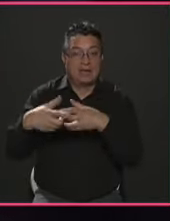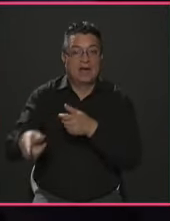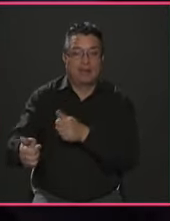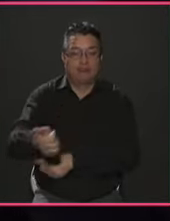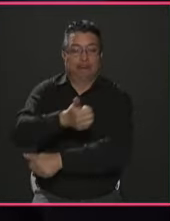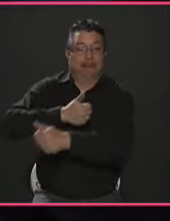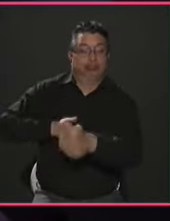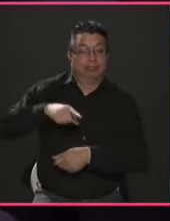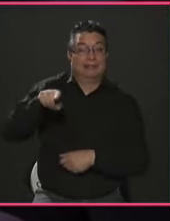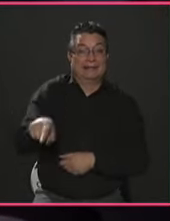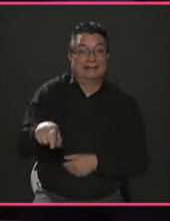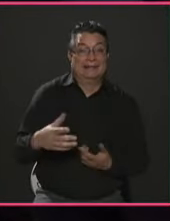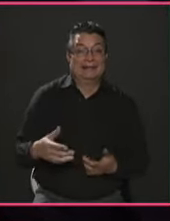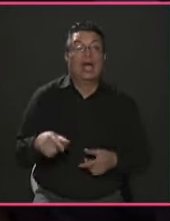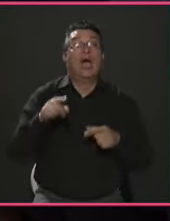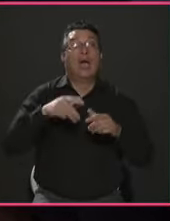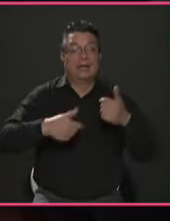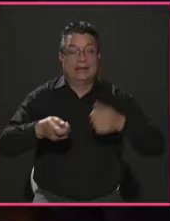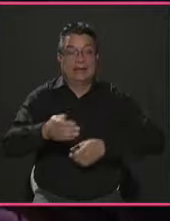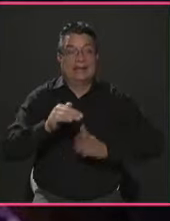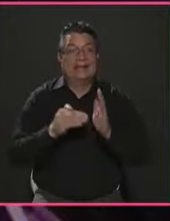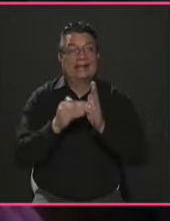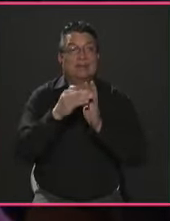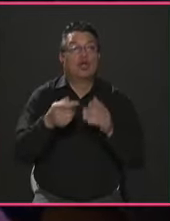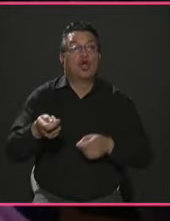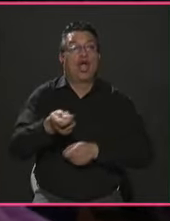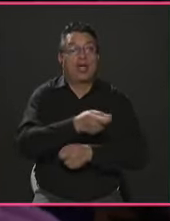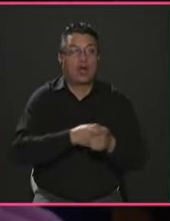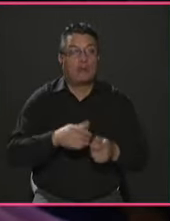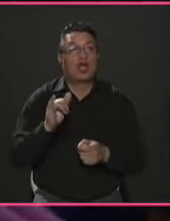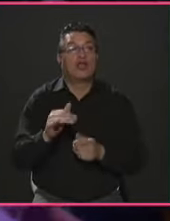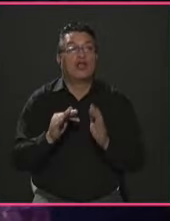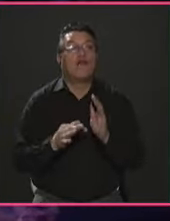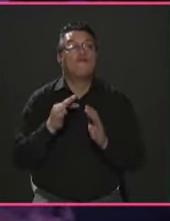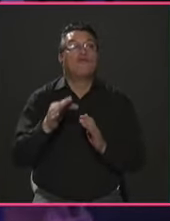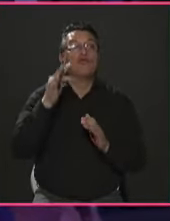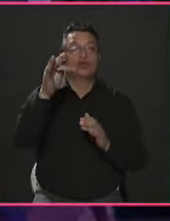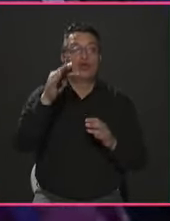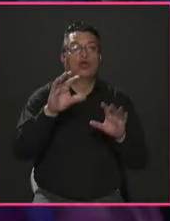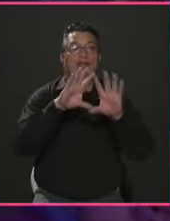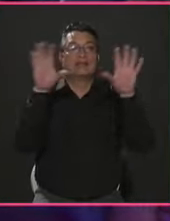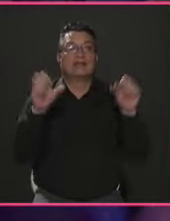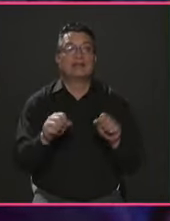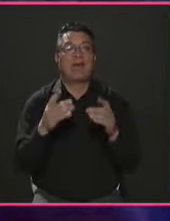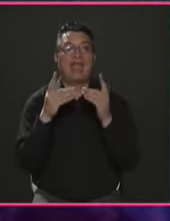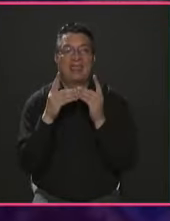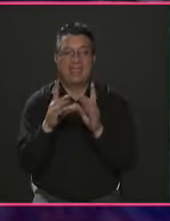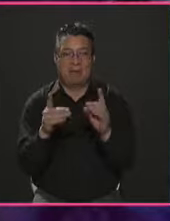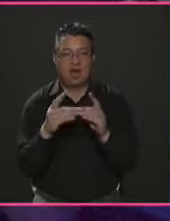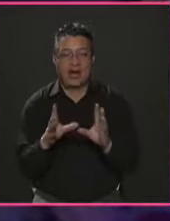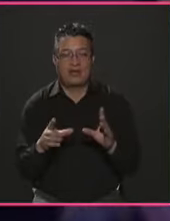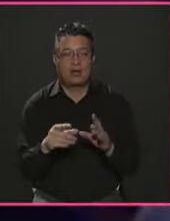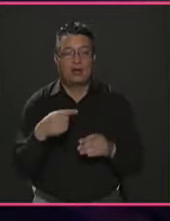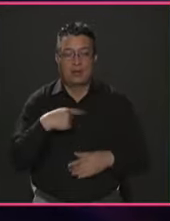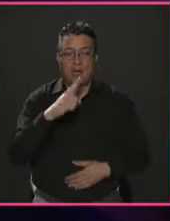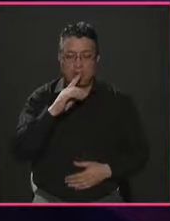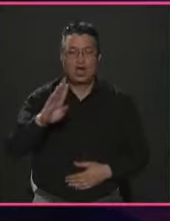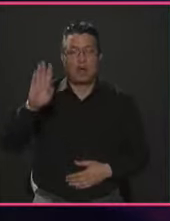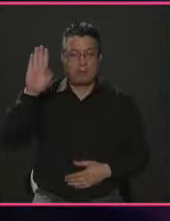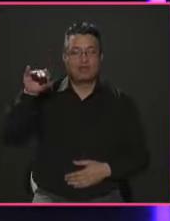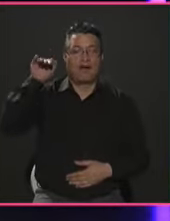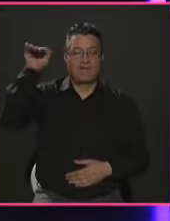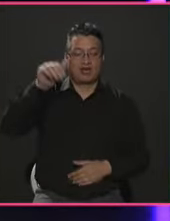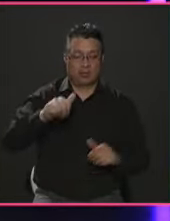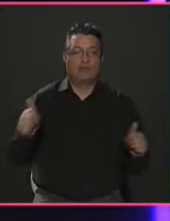humanos el crecimiento económico o el futuro mismo de los sistemas democráticos nuestro compromiso desde el banco es acompañar a la